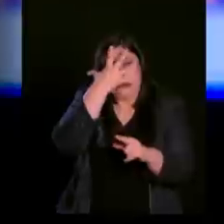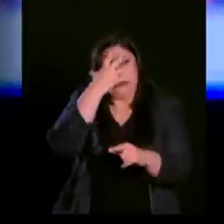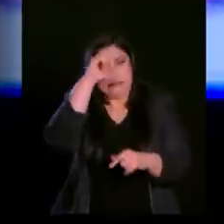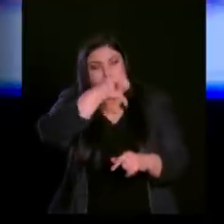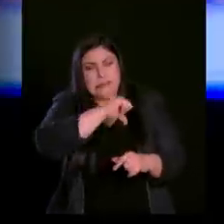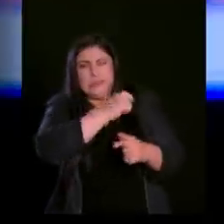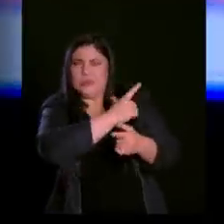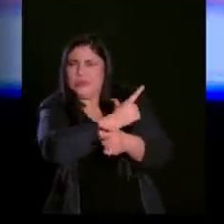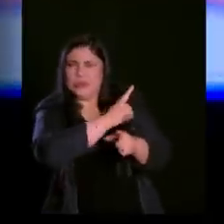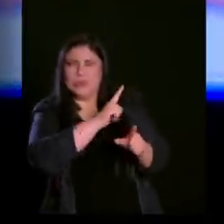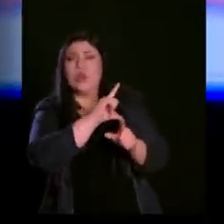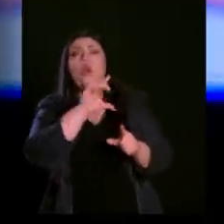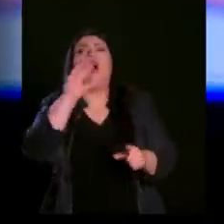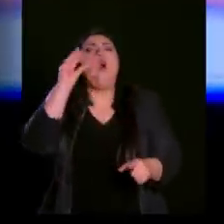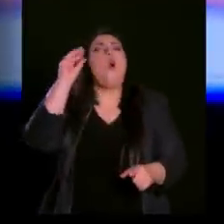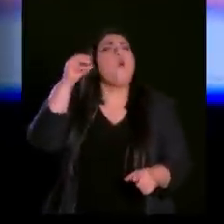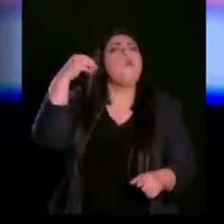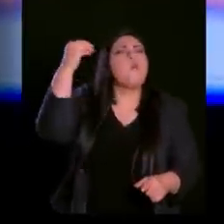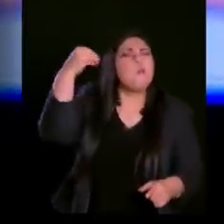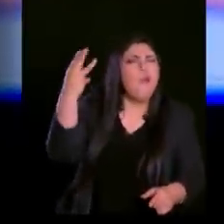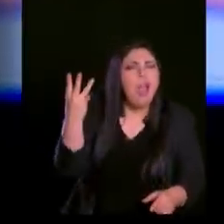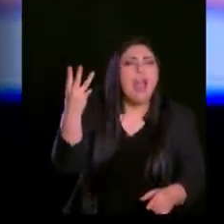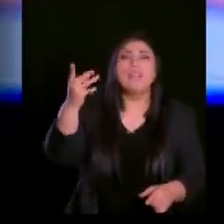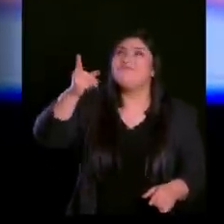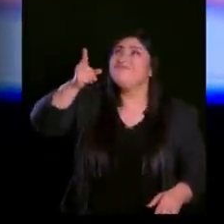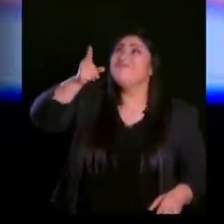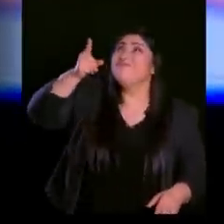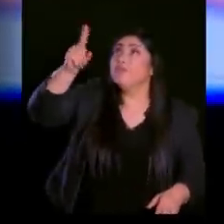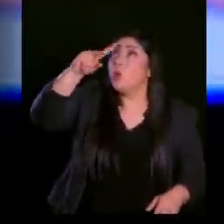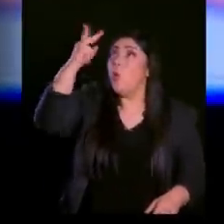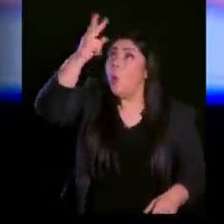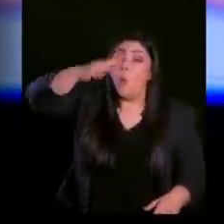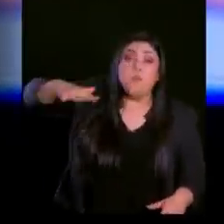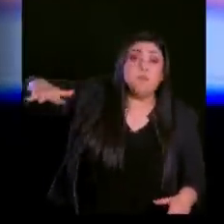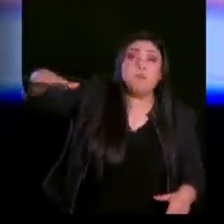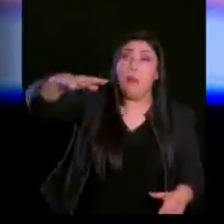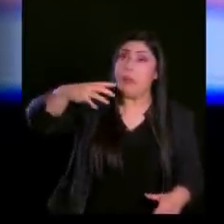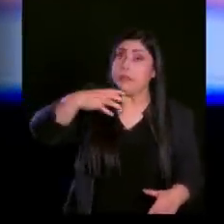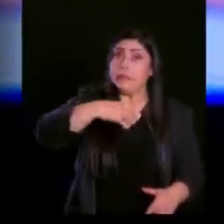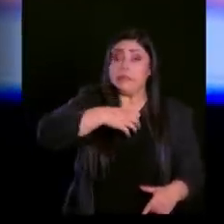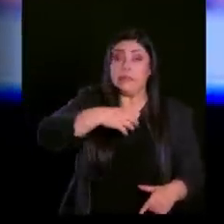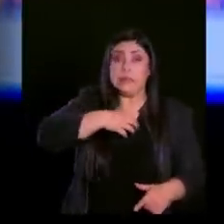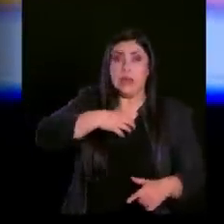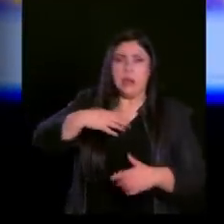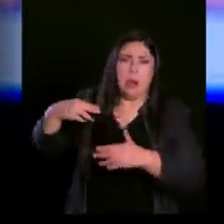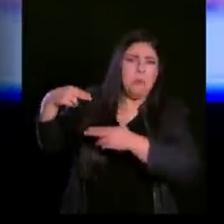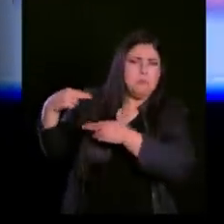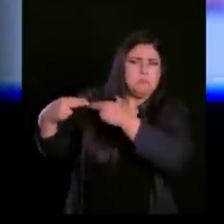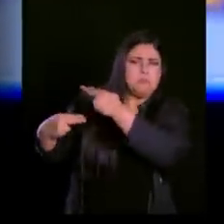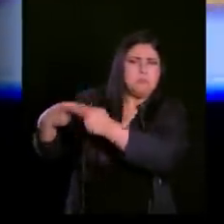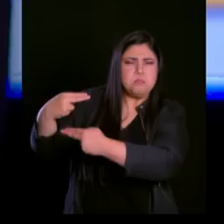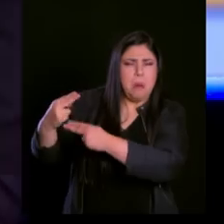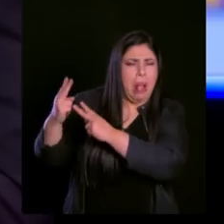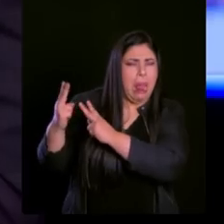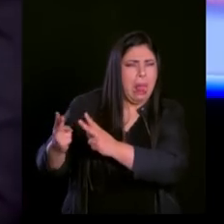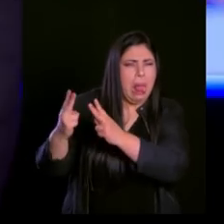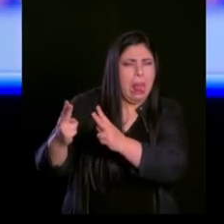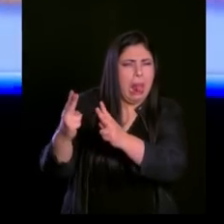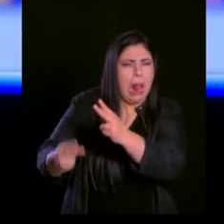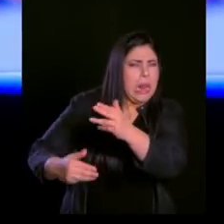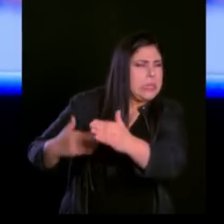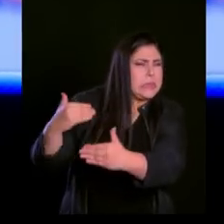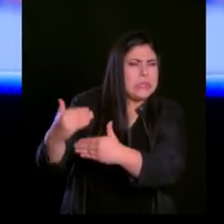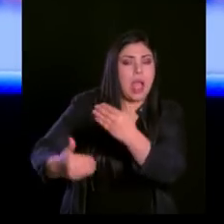es el reino El Poder y la gloria por todos los siglos Amén en el reino